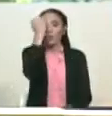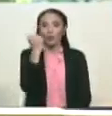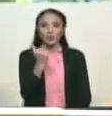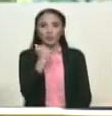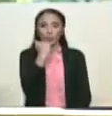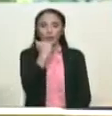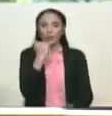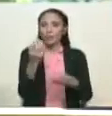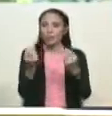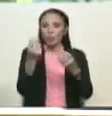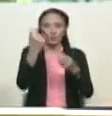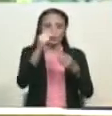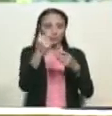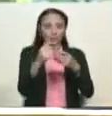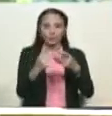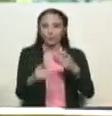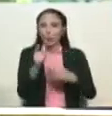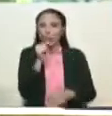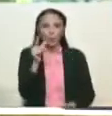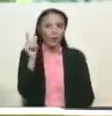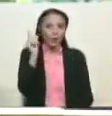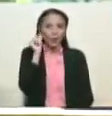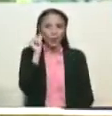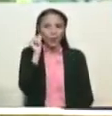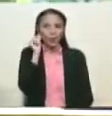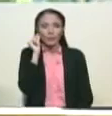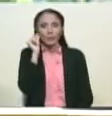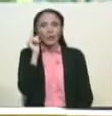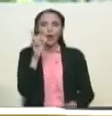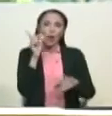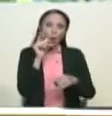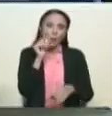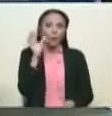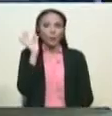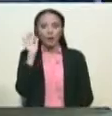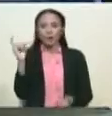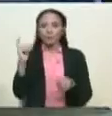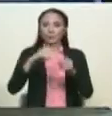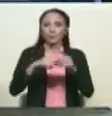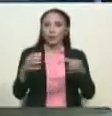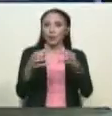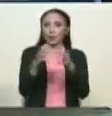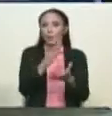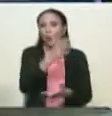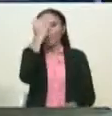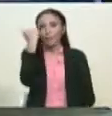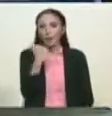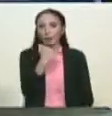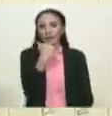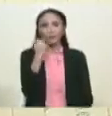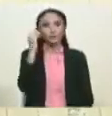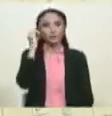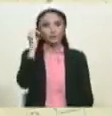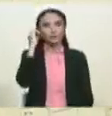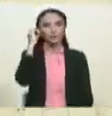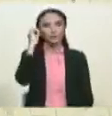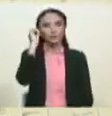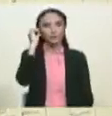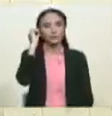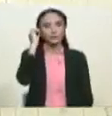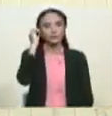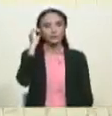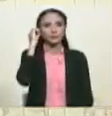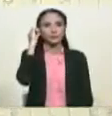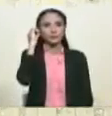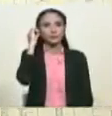Miles de luchadores y luchadoras sociales han pasado y militan en el Frente Francisco de Miranda. Con la llama